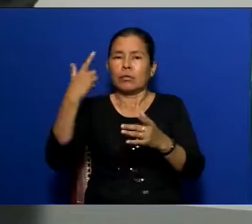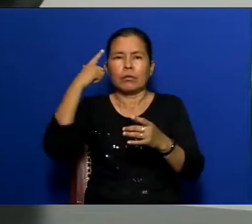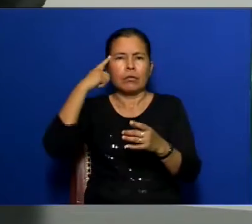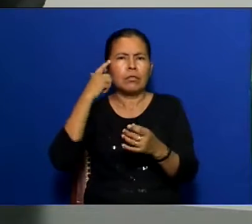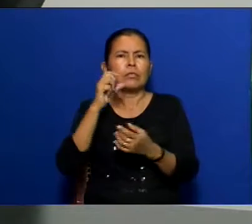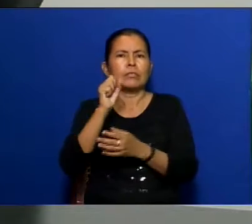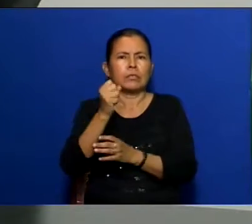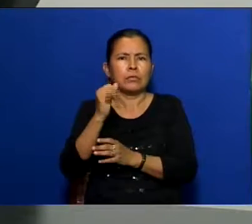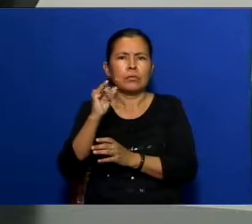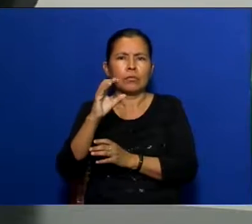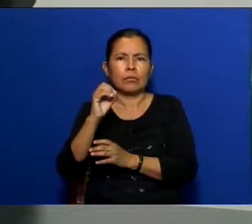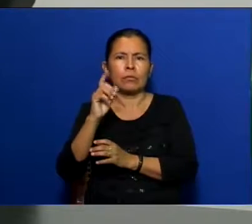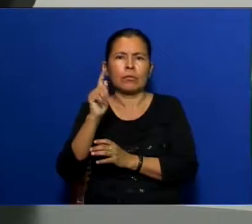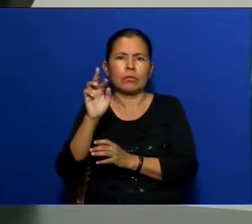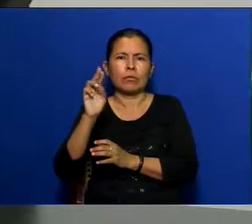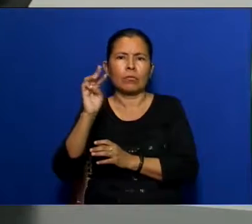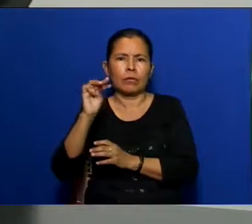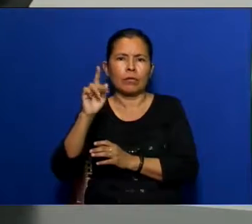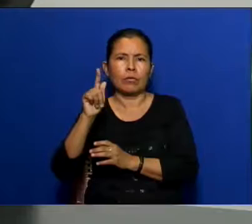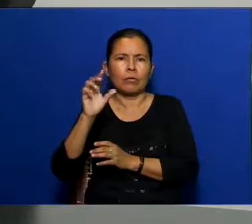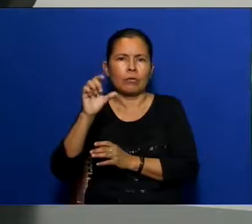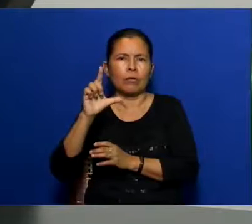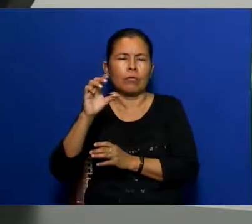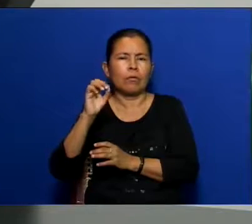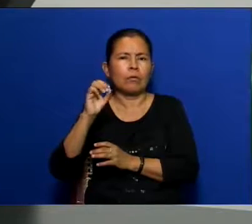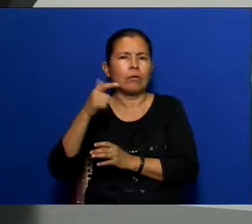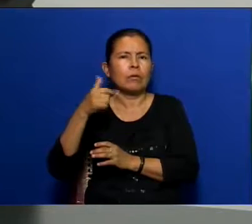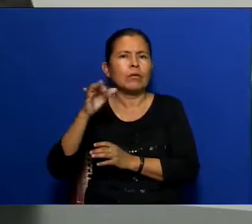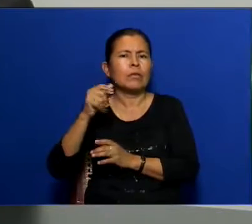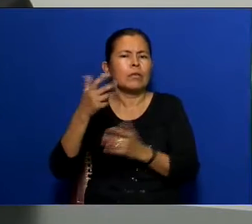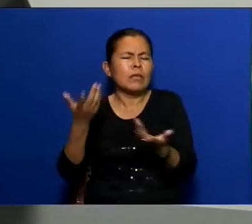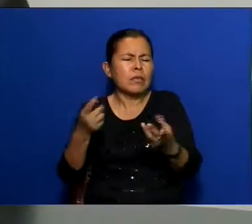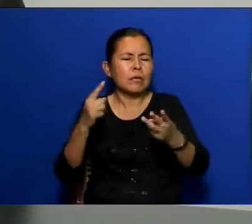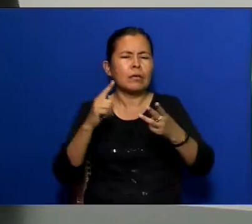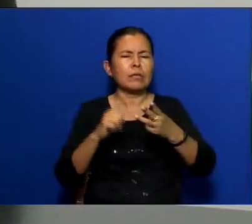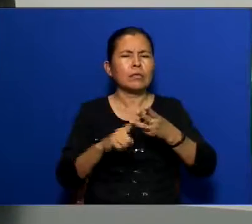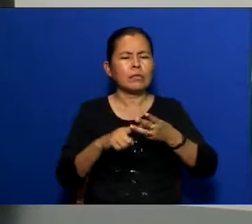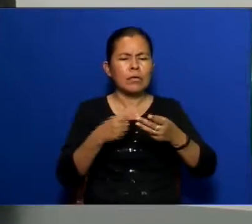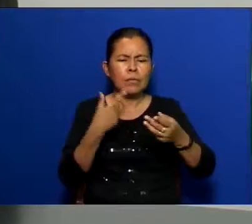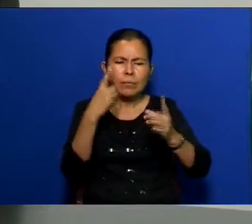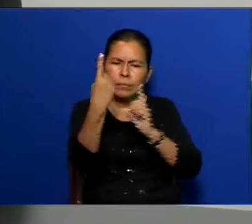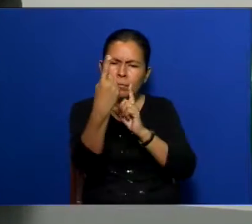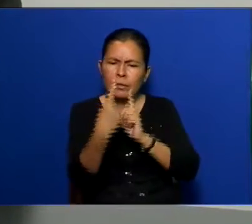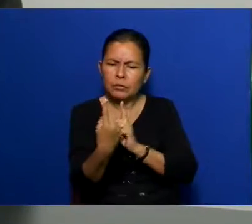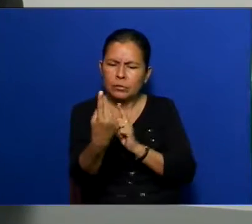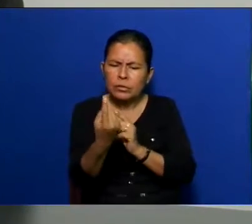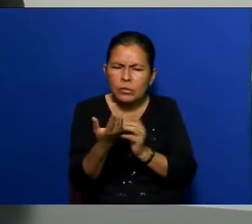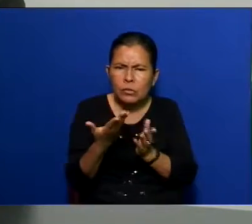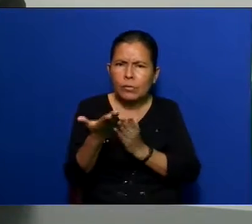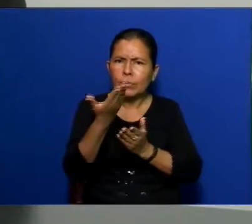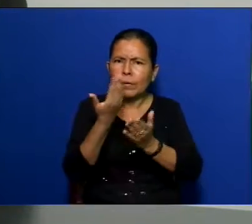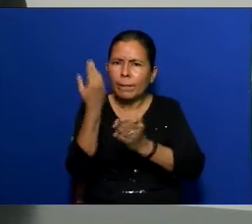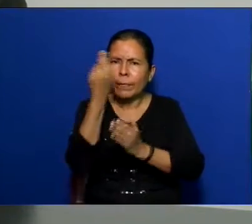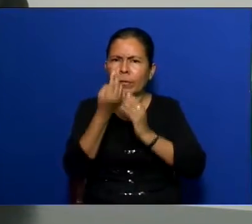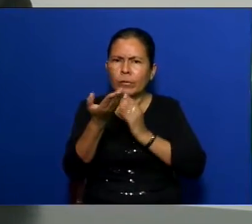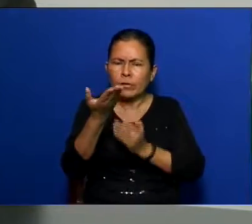y también en el tema de la entrevista a víctimas de violencia, ha venido a transformar